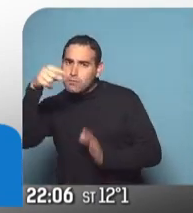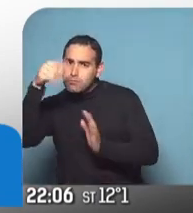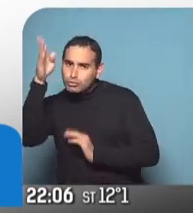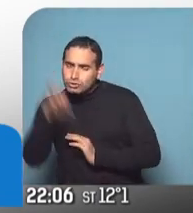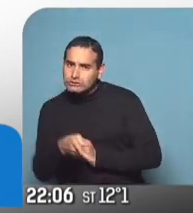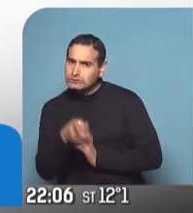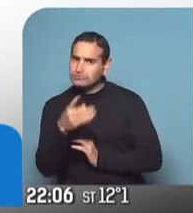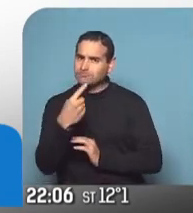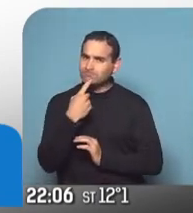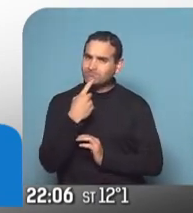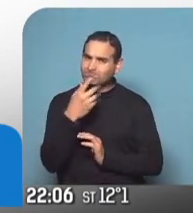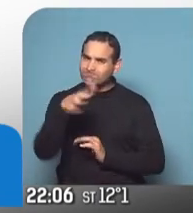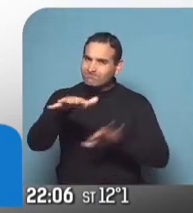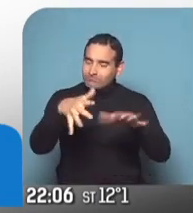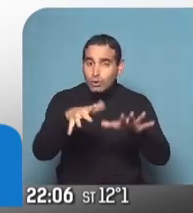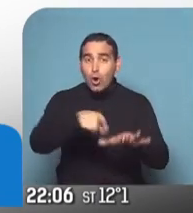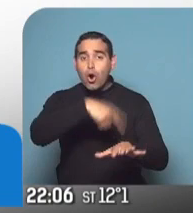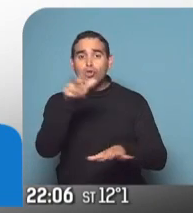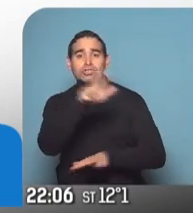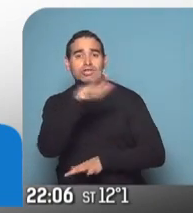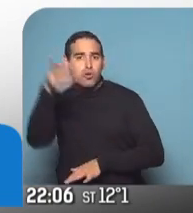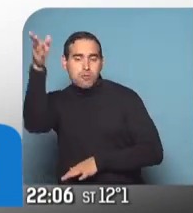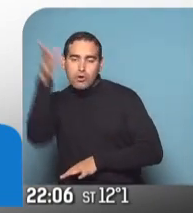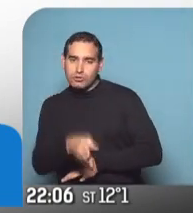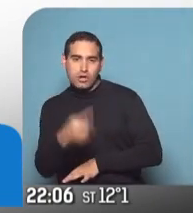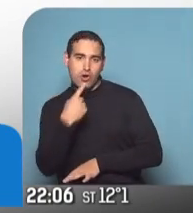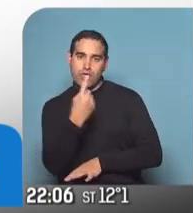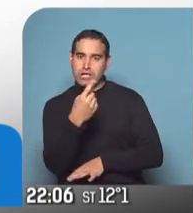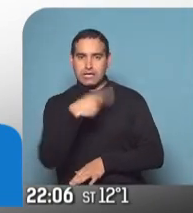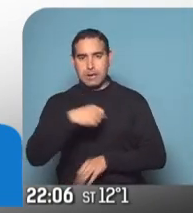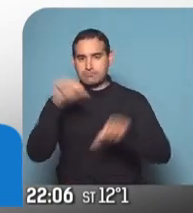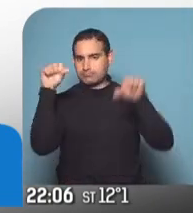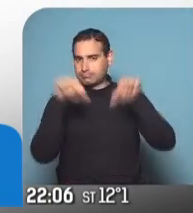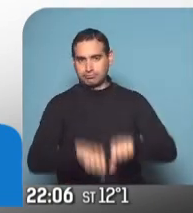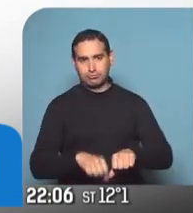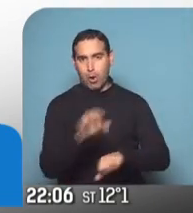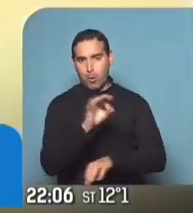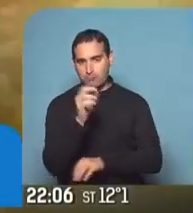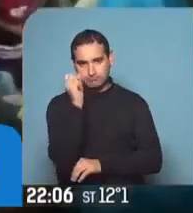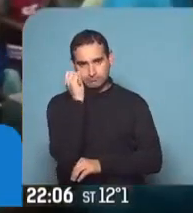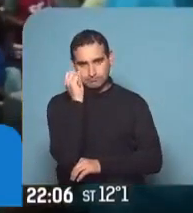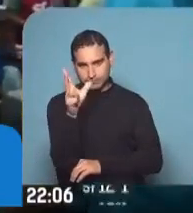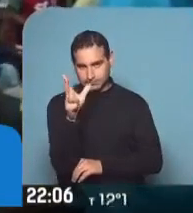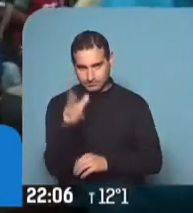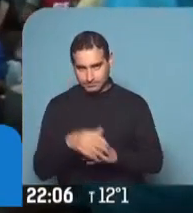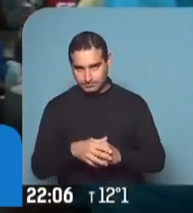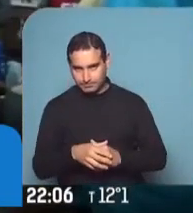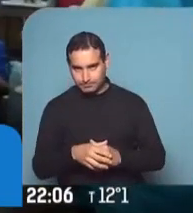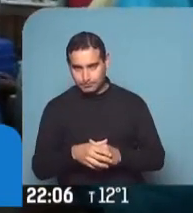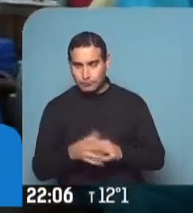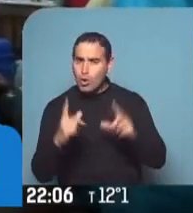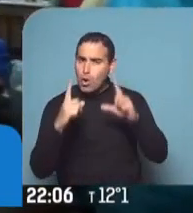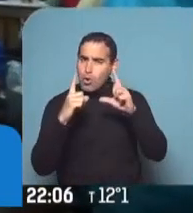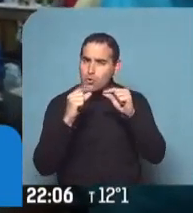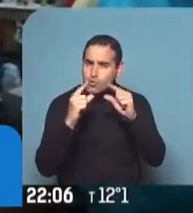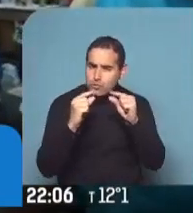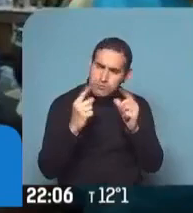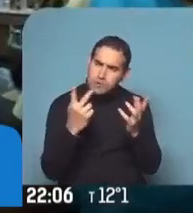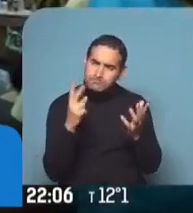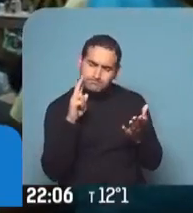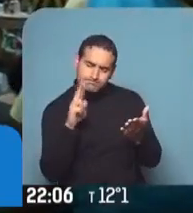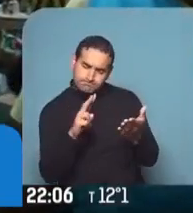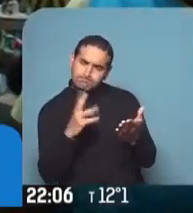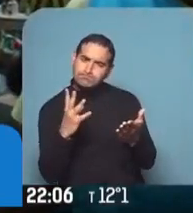es regular y para otro 33% mala o pésima. Los números indican que el